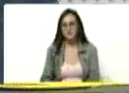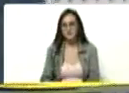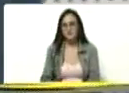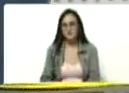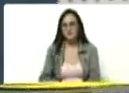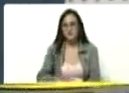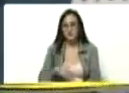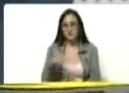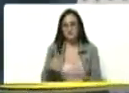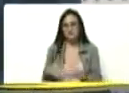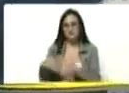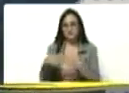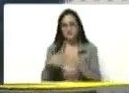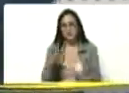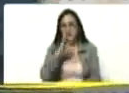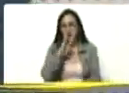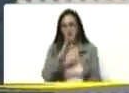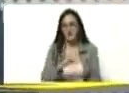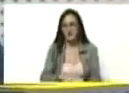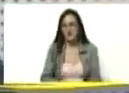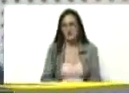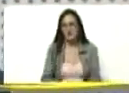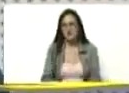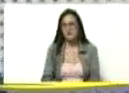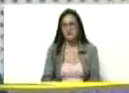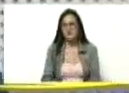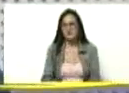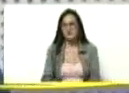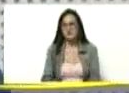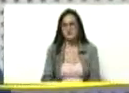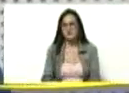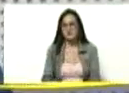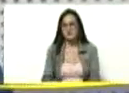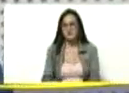ha intervenido directamente en Nicaragua.